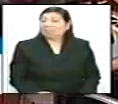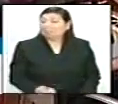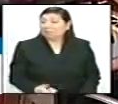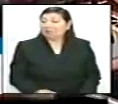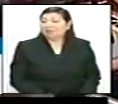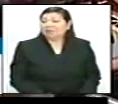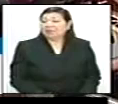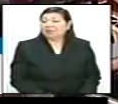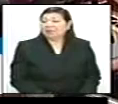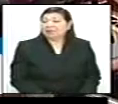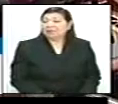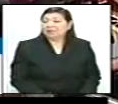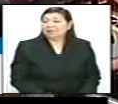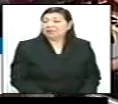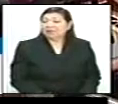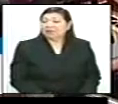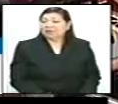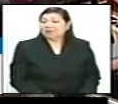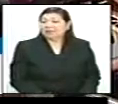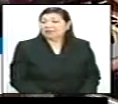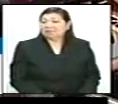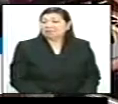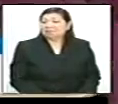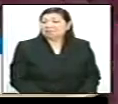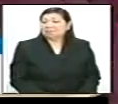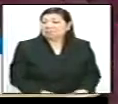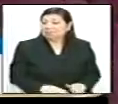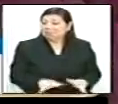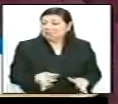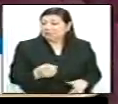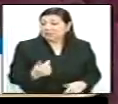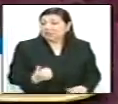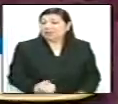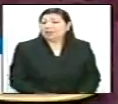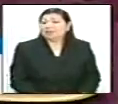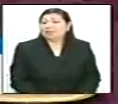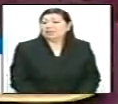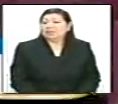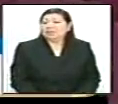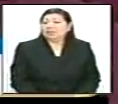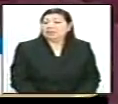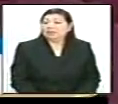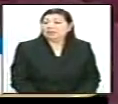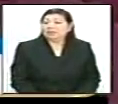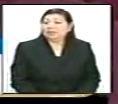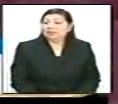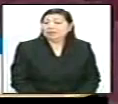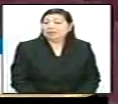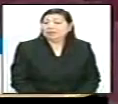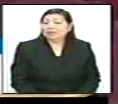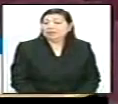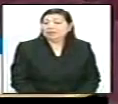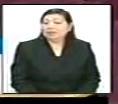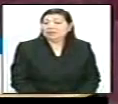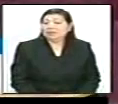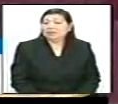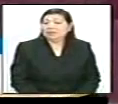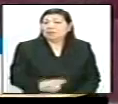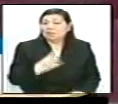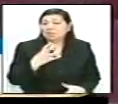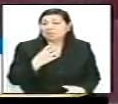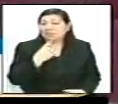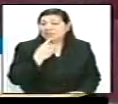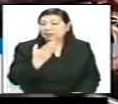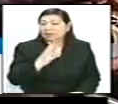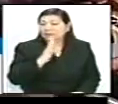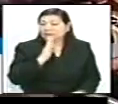los papeles, por favor. ¿No? ¿Cuál por las ramas? Por las ramas usted y los monos. Señores congresistas, por favor, a través de la presidencia.